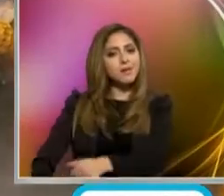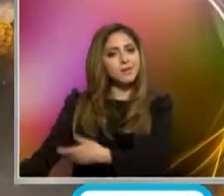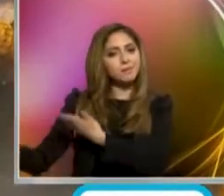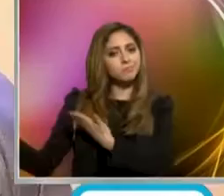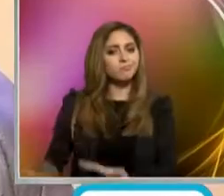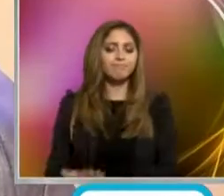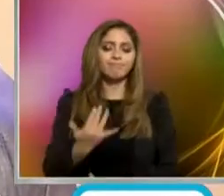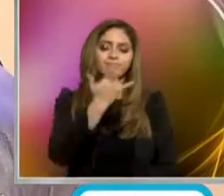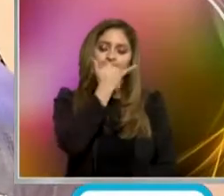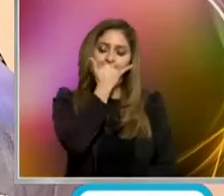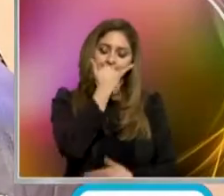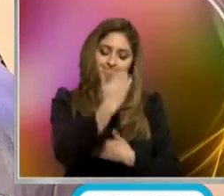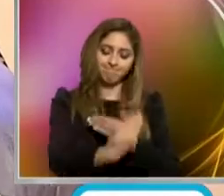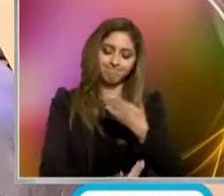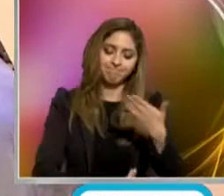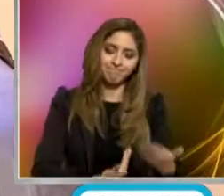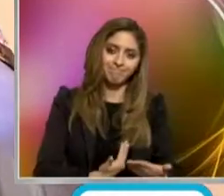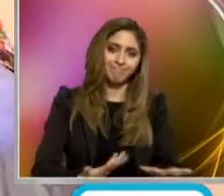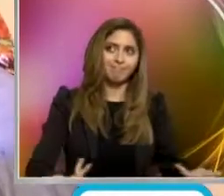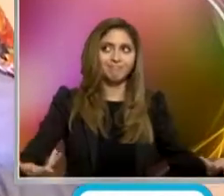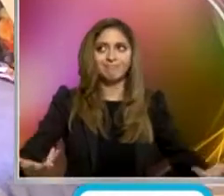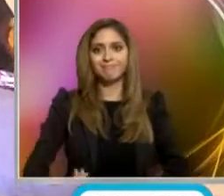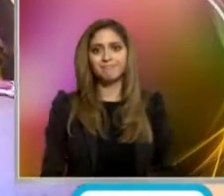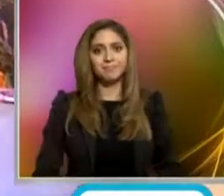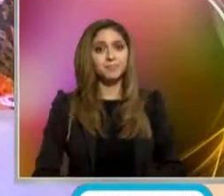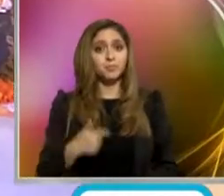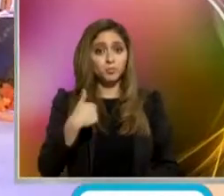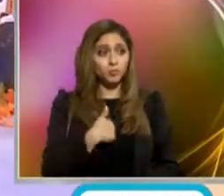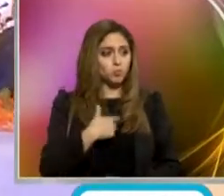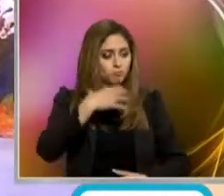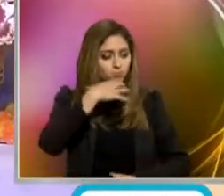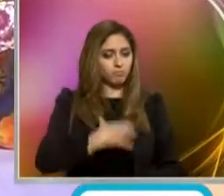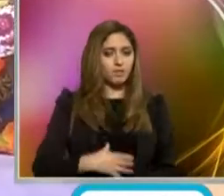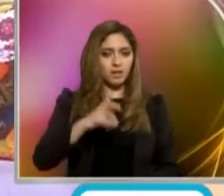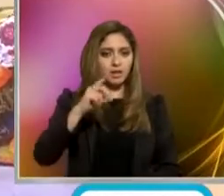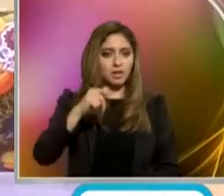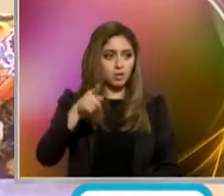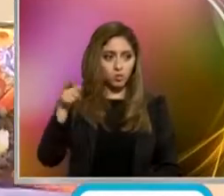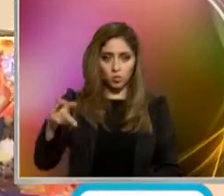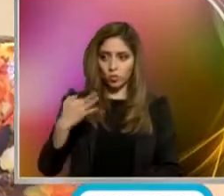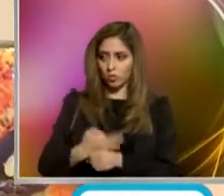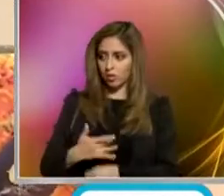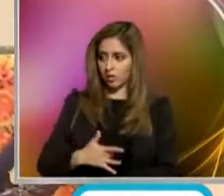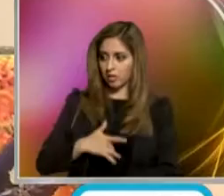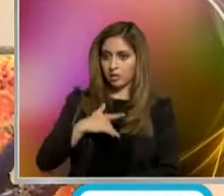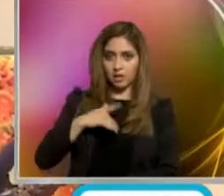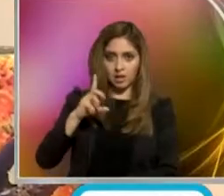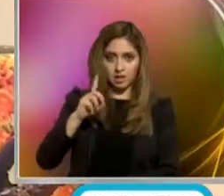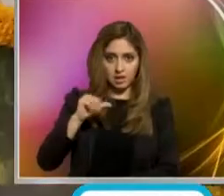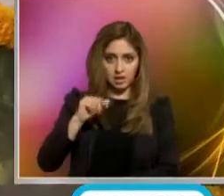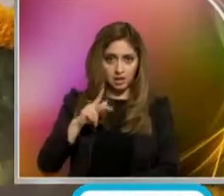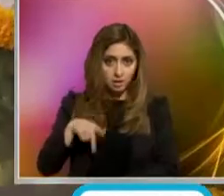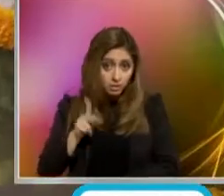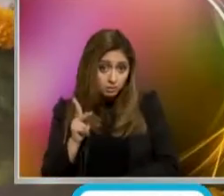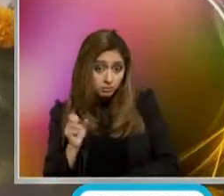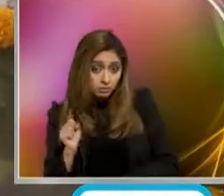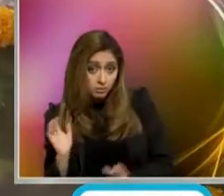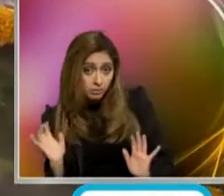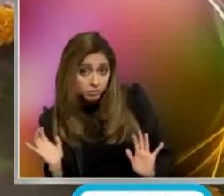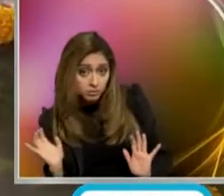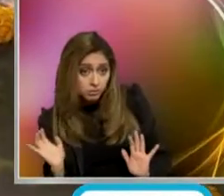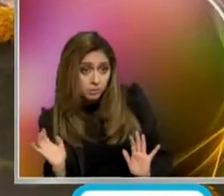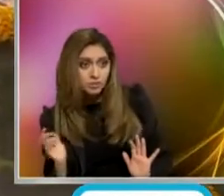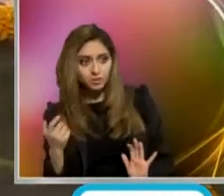tarde, una disculpa. Ya por no, eso. hoy no eres darks. Ya no soy dark. ¿Tú te sientes darks, Gaby? Pues es mejor darks que